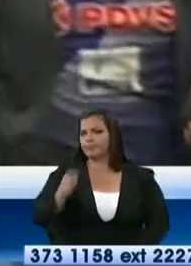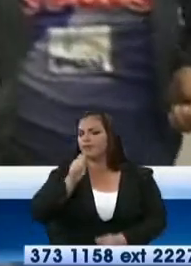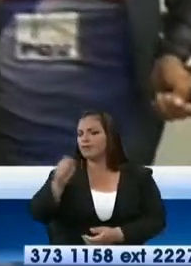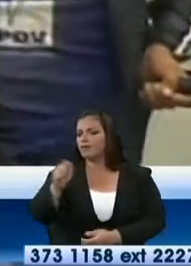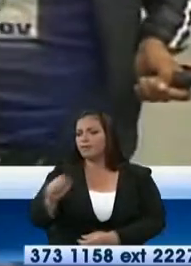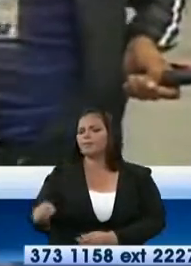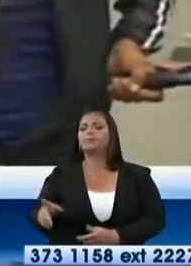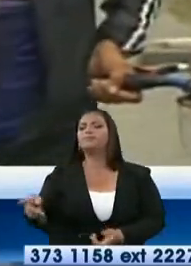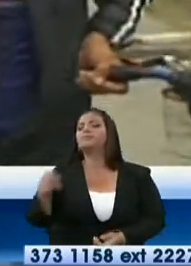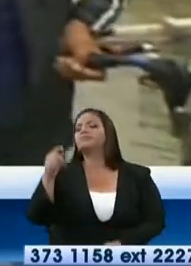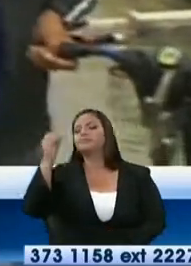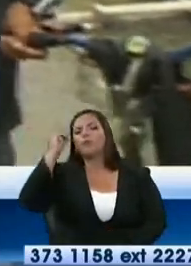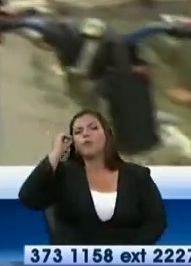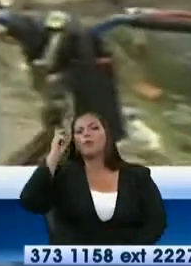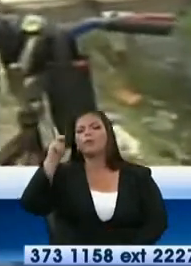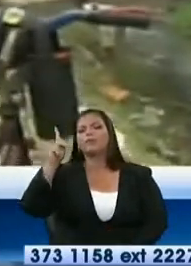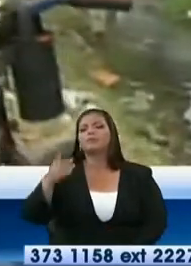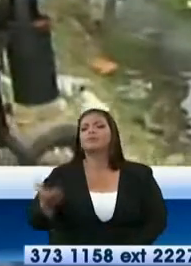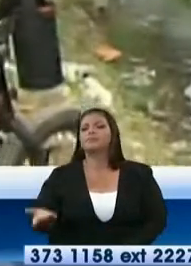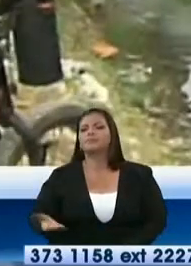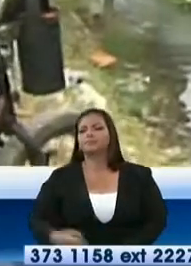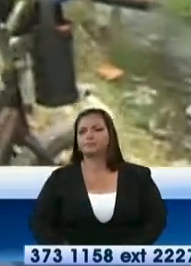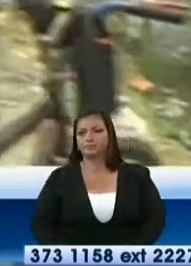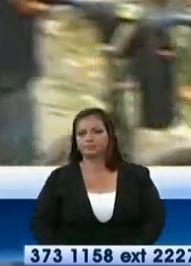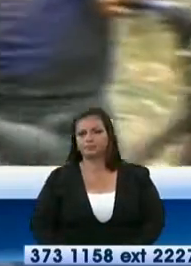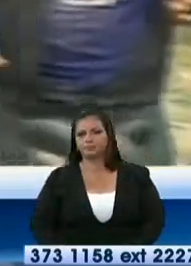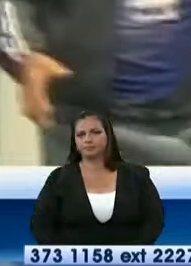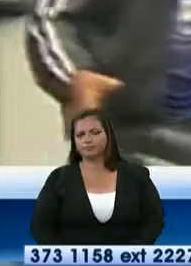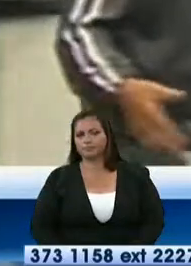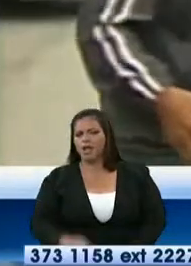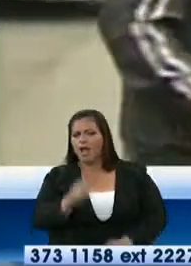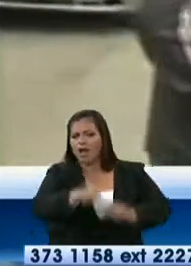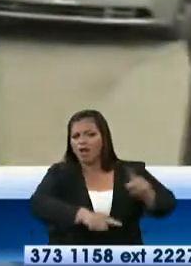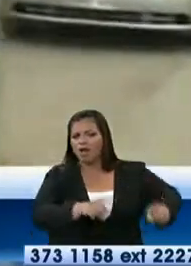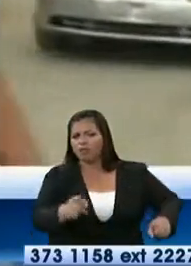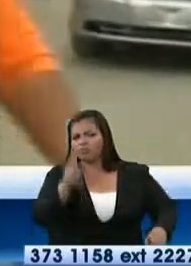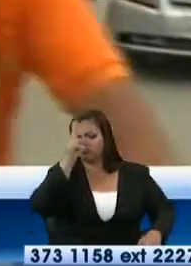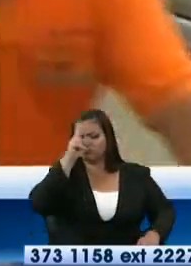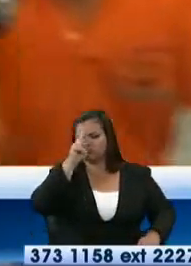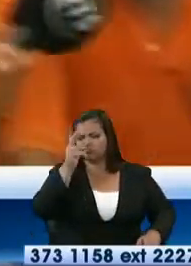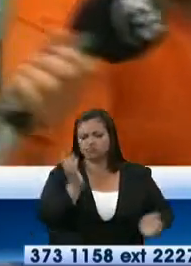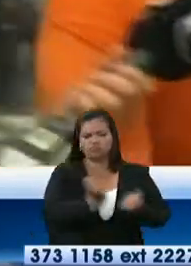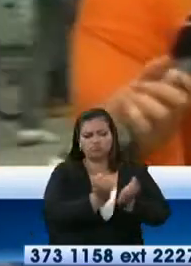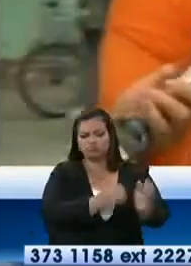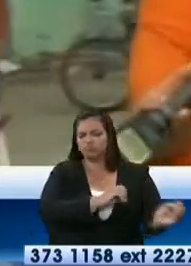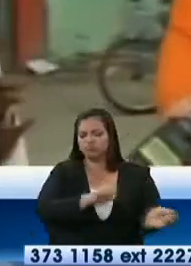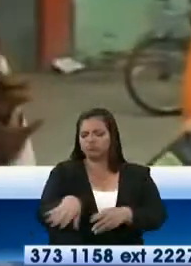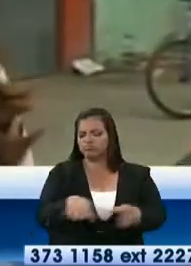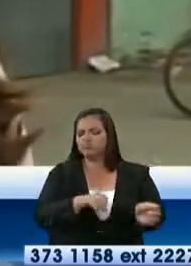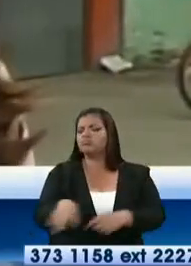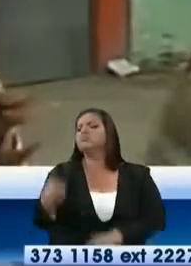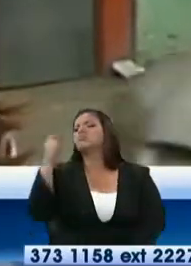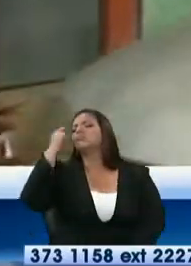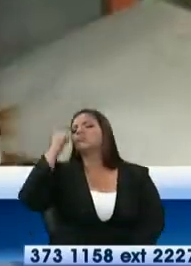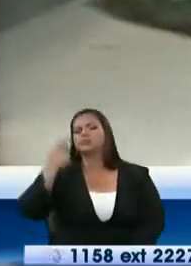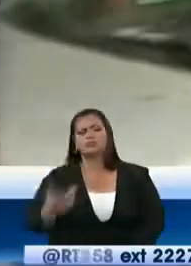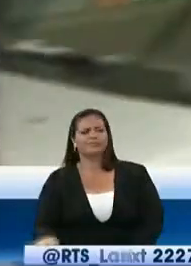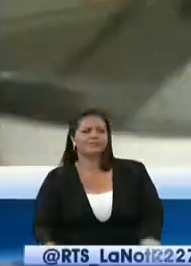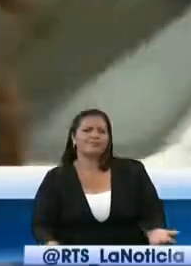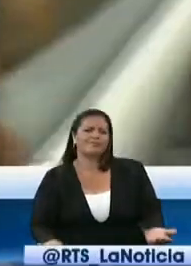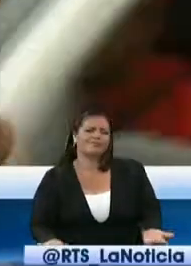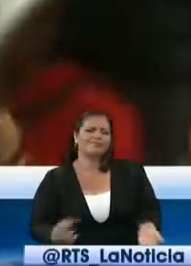Vamos a estacionarnos aquí para que puedan pasar los carros. ¿Qué opinan de las personas que vienen a botar basura acá? Eso es algo